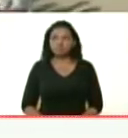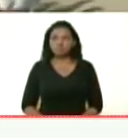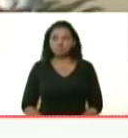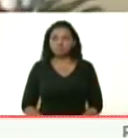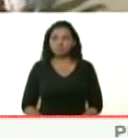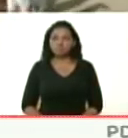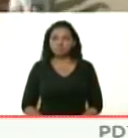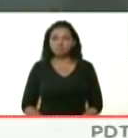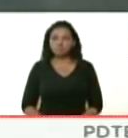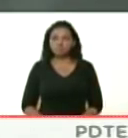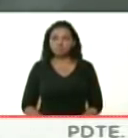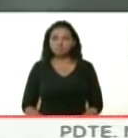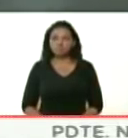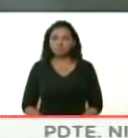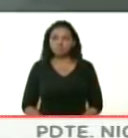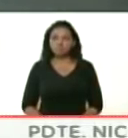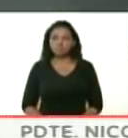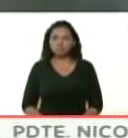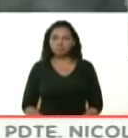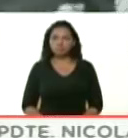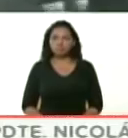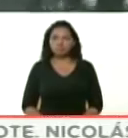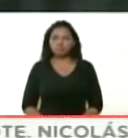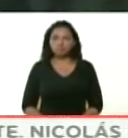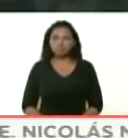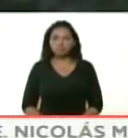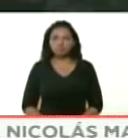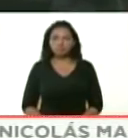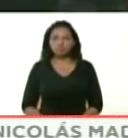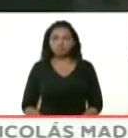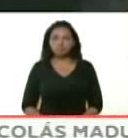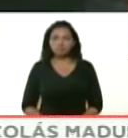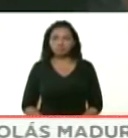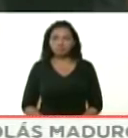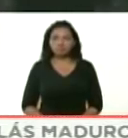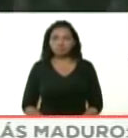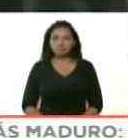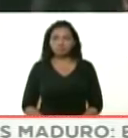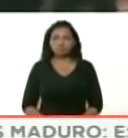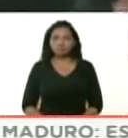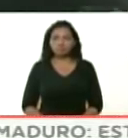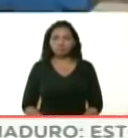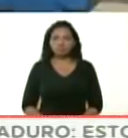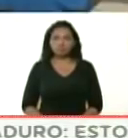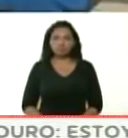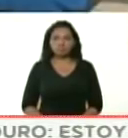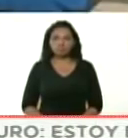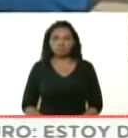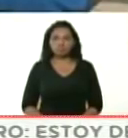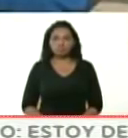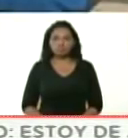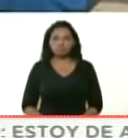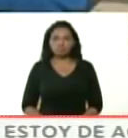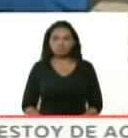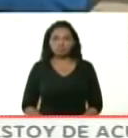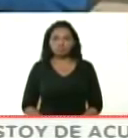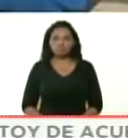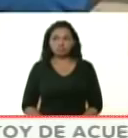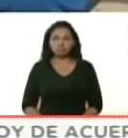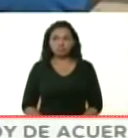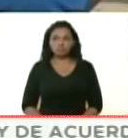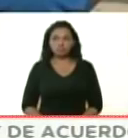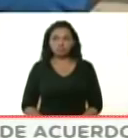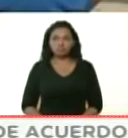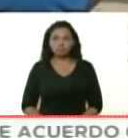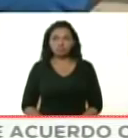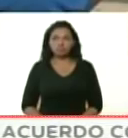del ganado bovino. Estoy metido también en la parte de ovejos, Santa Inés puro. Y siempre he tenido una parte en la parte